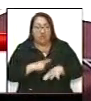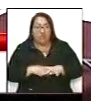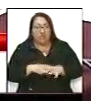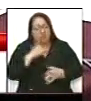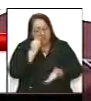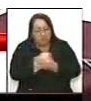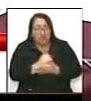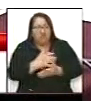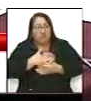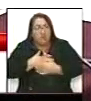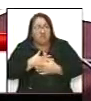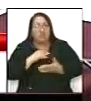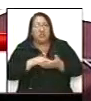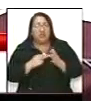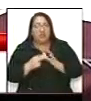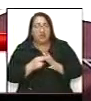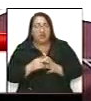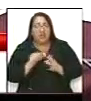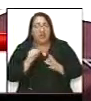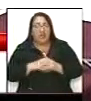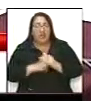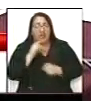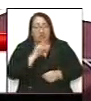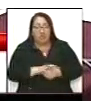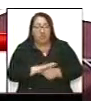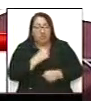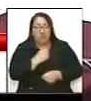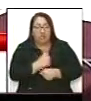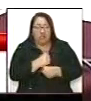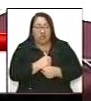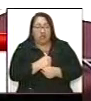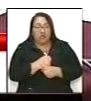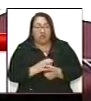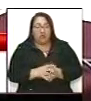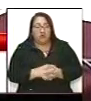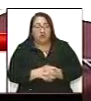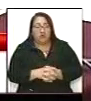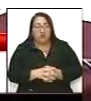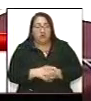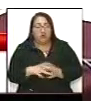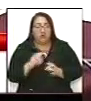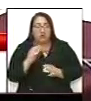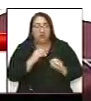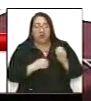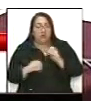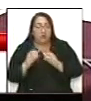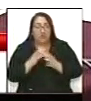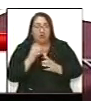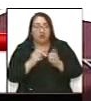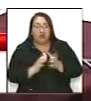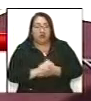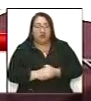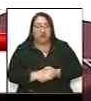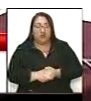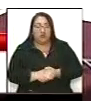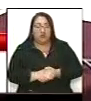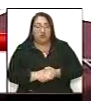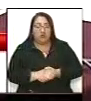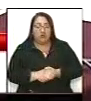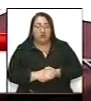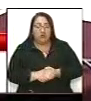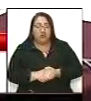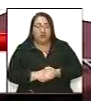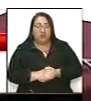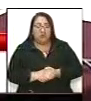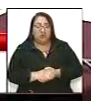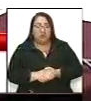patente, fáctica, en el compromiso también de estructurar una organización de personas con reglas